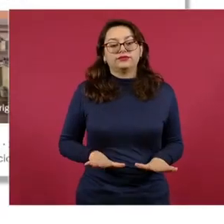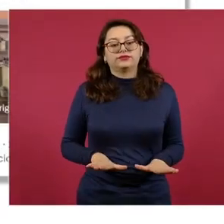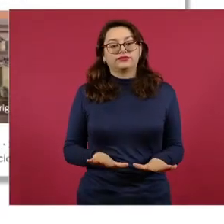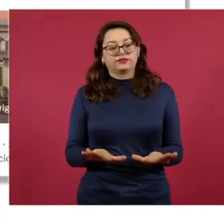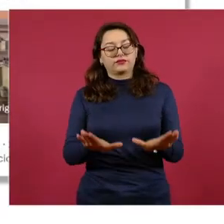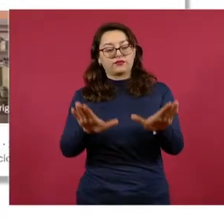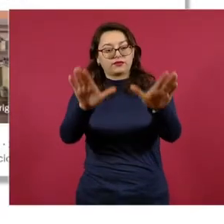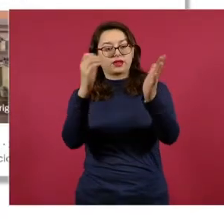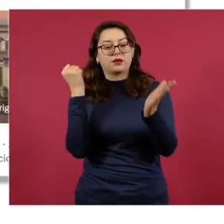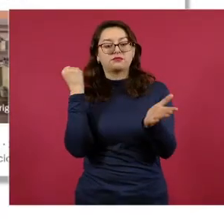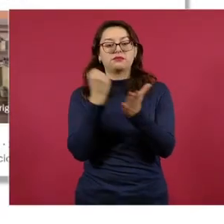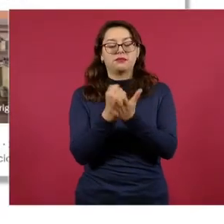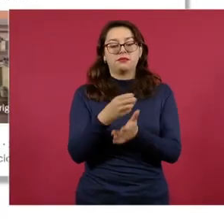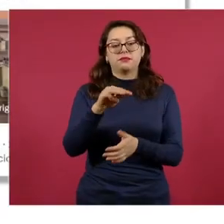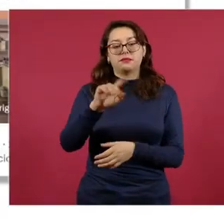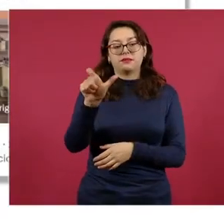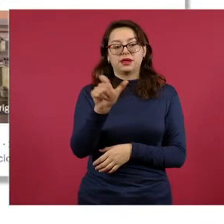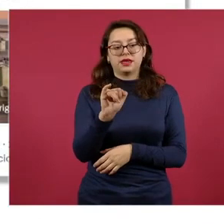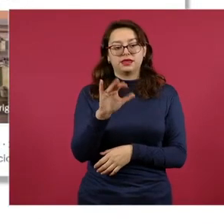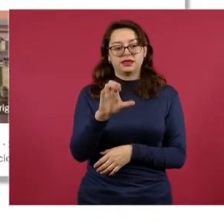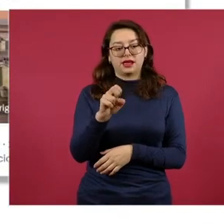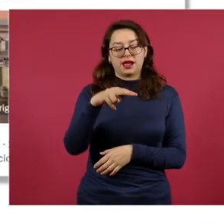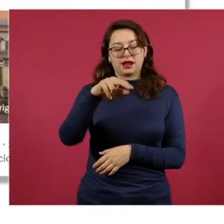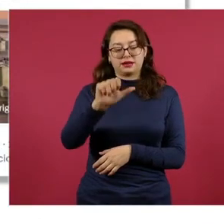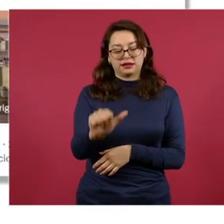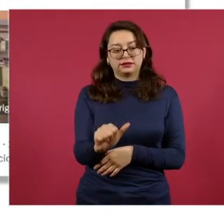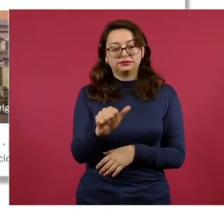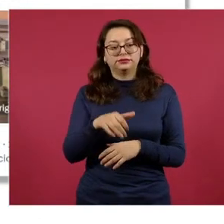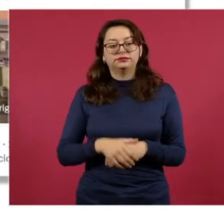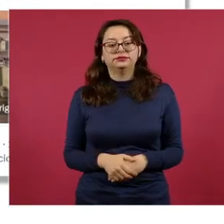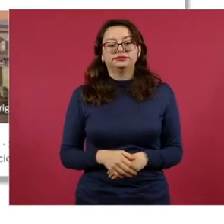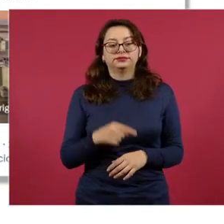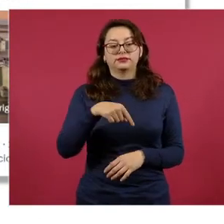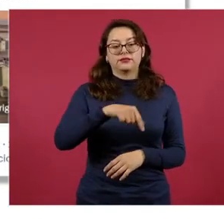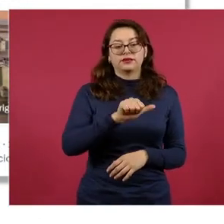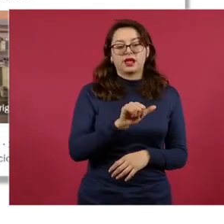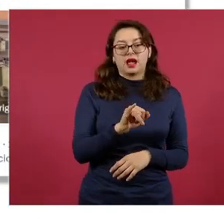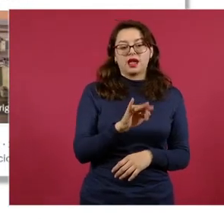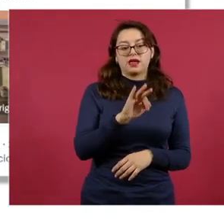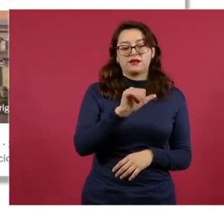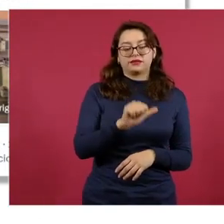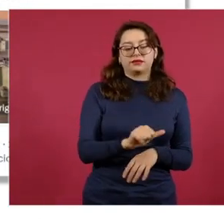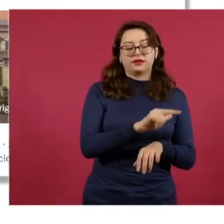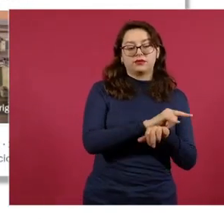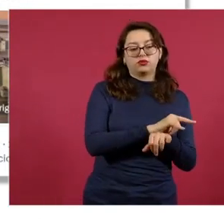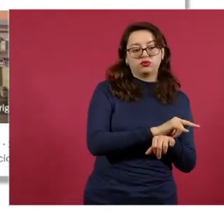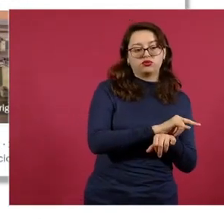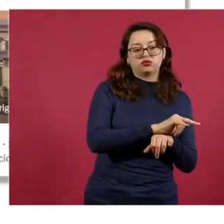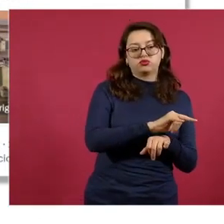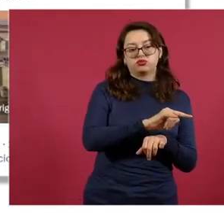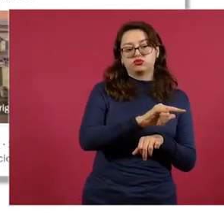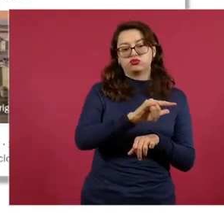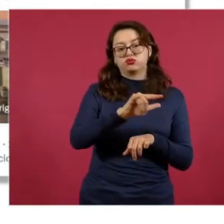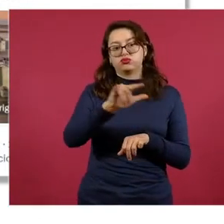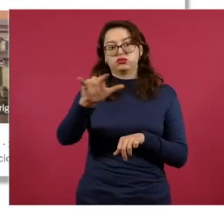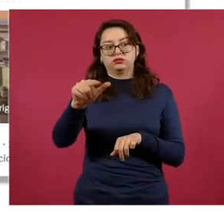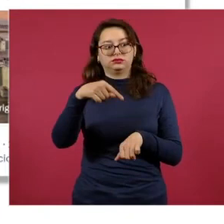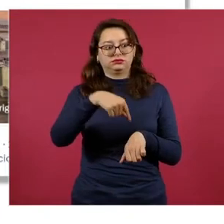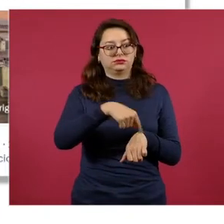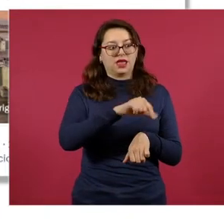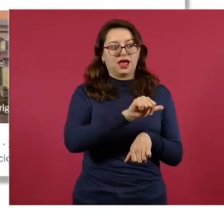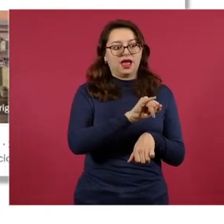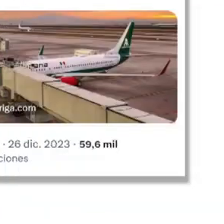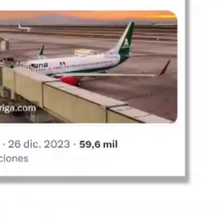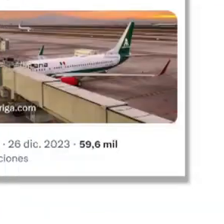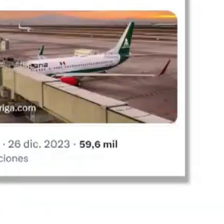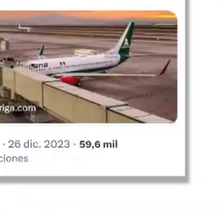Estado mexicano, Mexicana de Aviación, que partió del Aeropuerto Internacional Felipe Ángeles, que también ya sabemos que les da